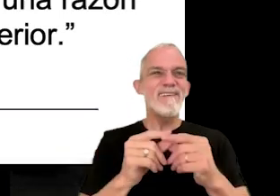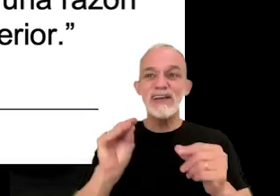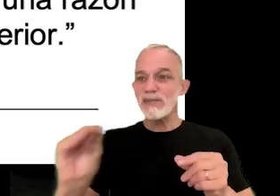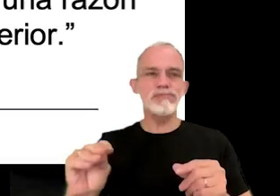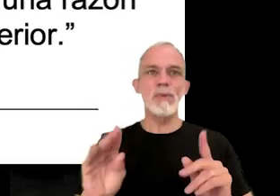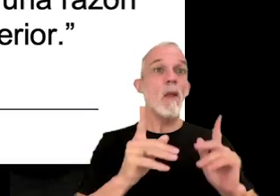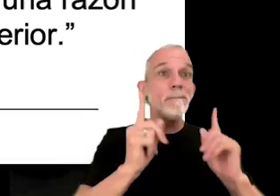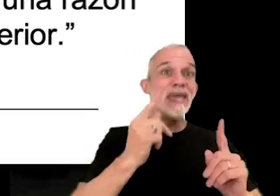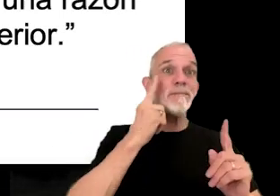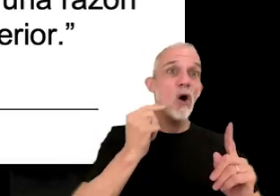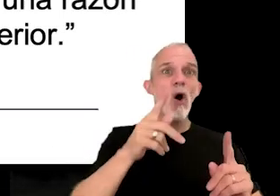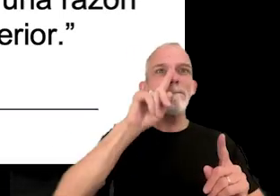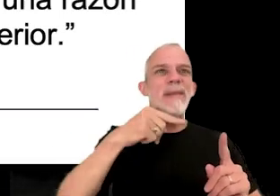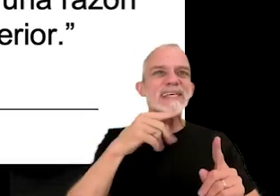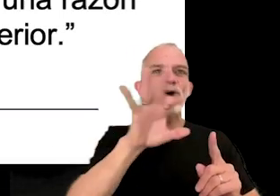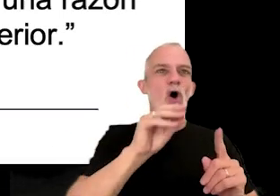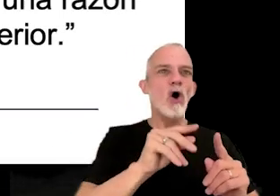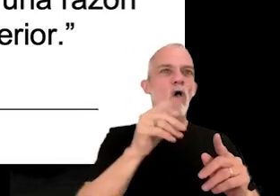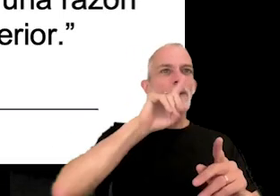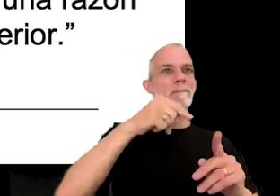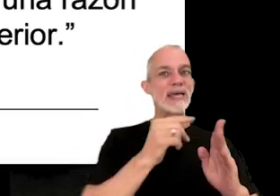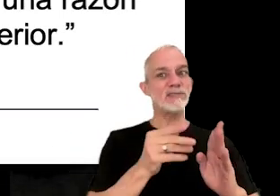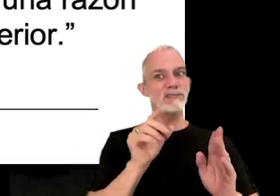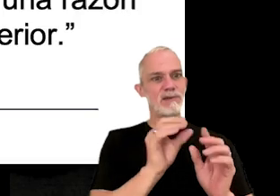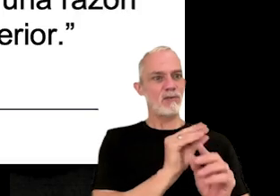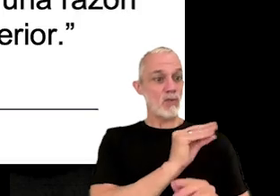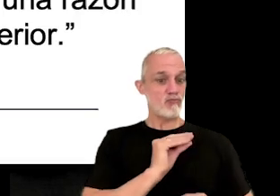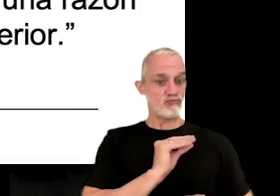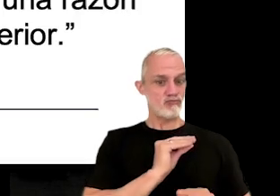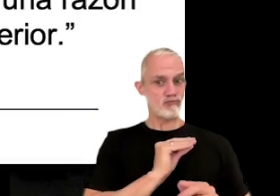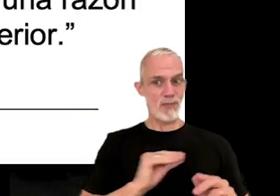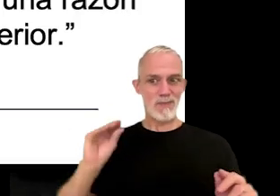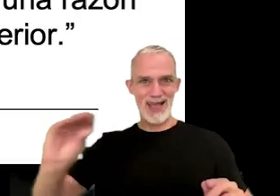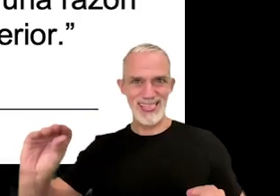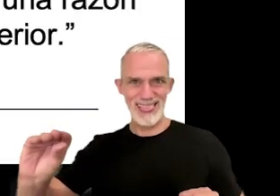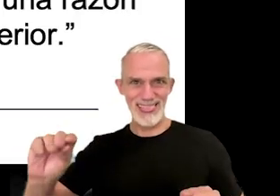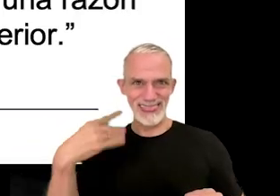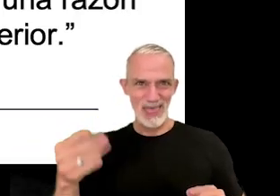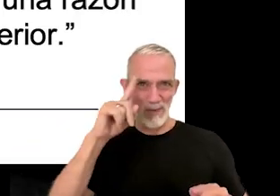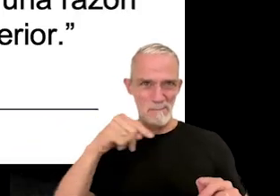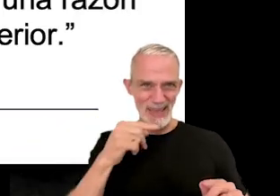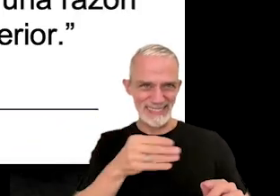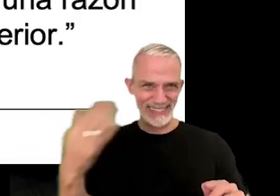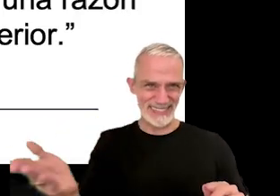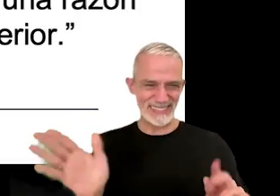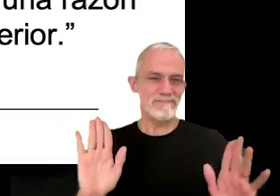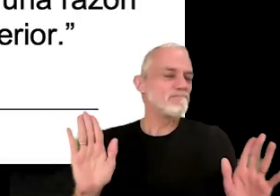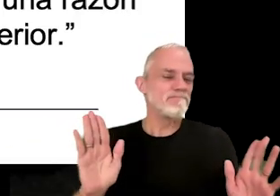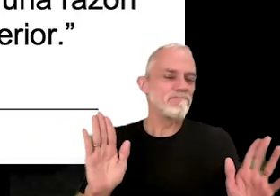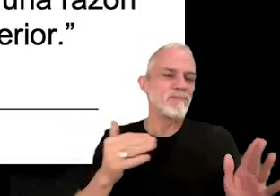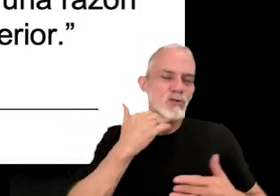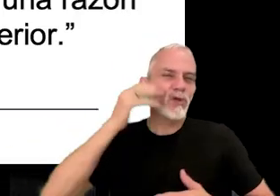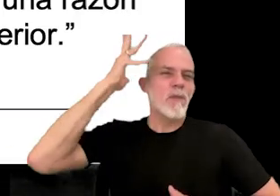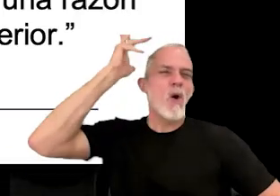hace en el mismo mes o no se hace en el mismo mes. Nuevamente, igualmente, el